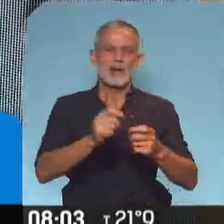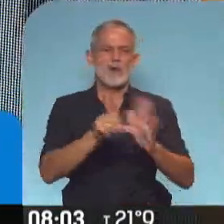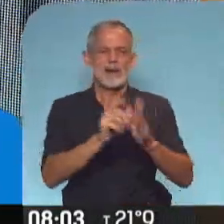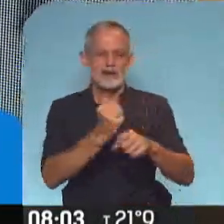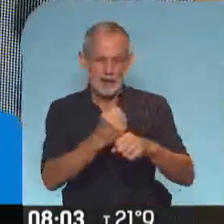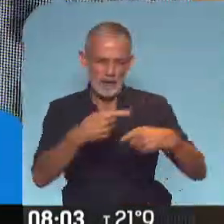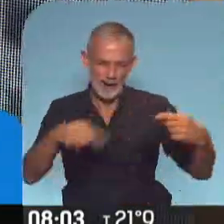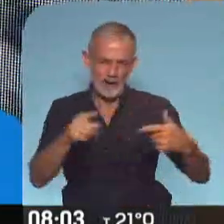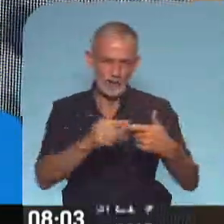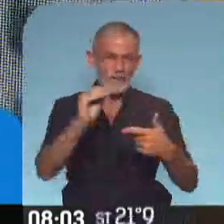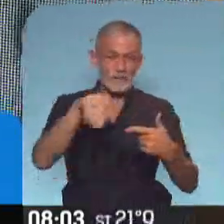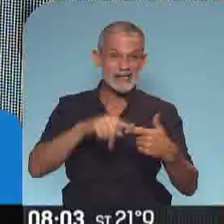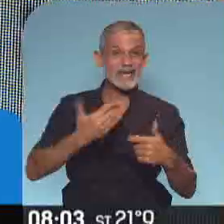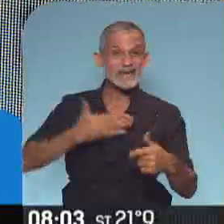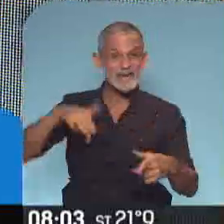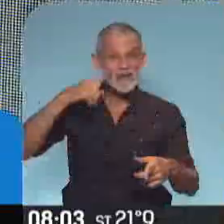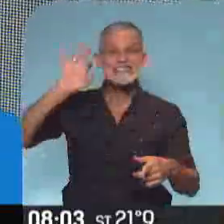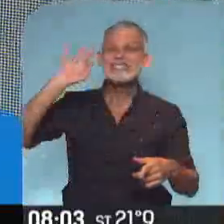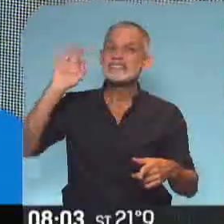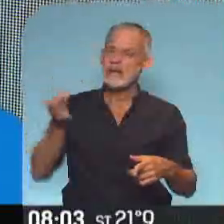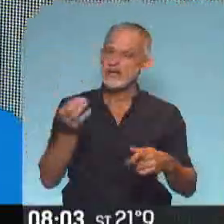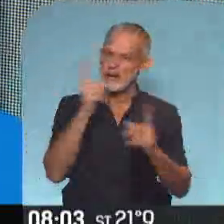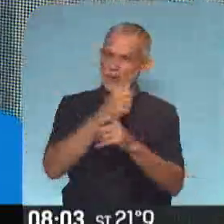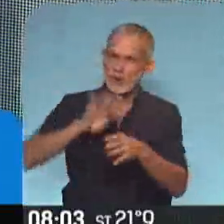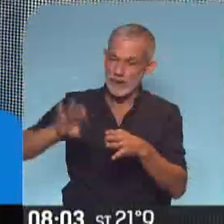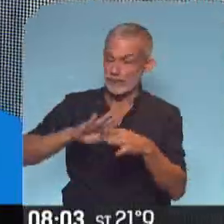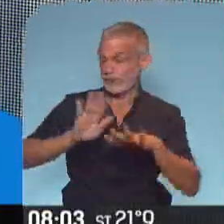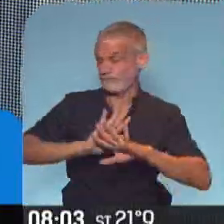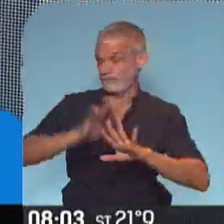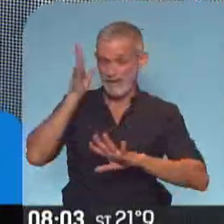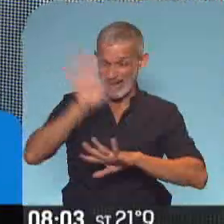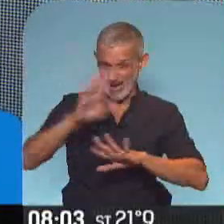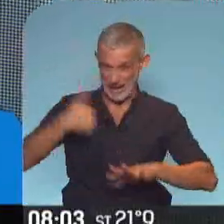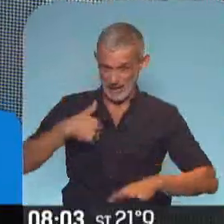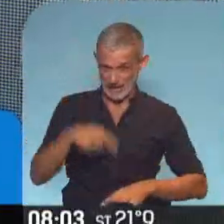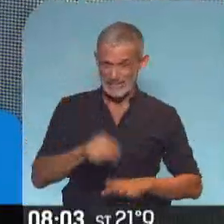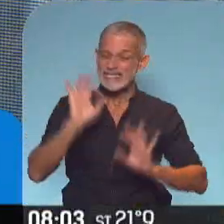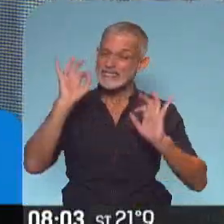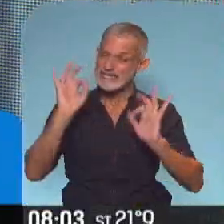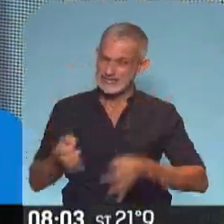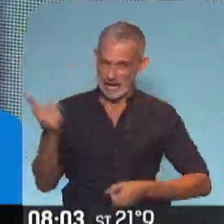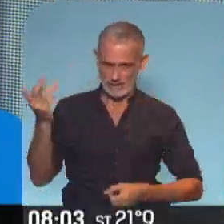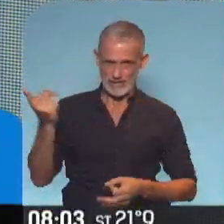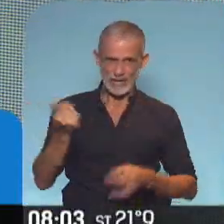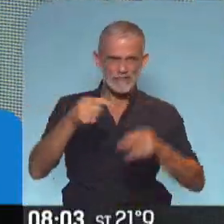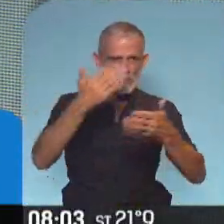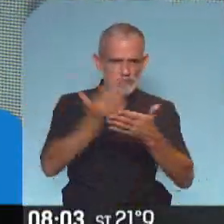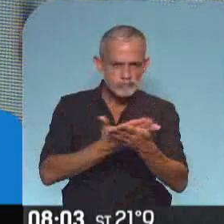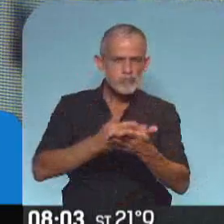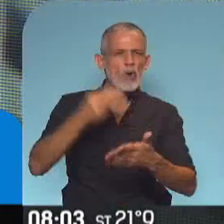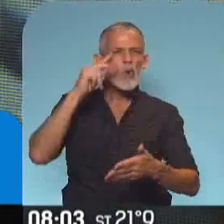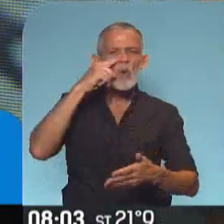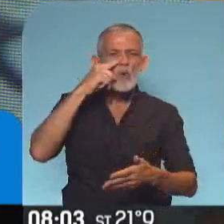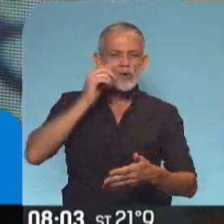todo lo demás, ya el fondo sabía que el problema de la deuda era muy grave y además, en un documento de junio